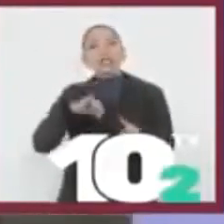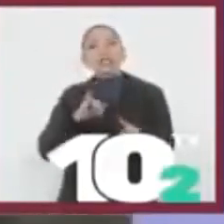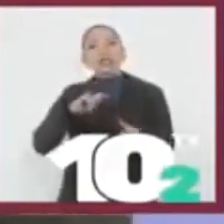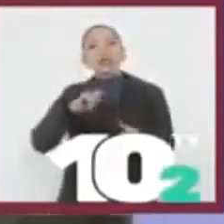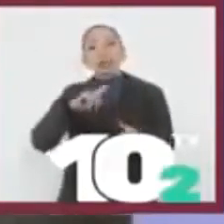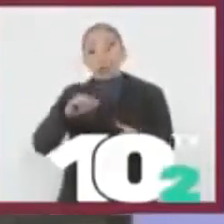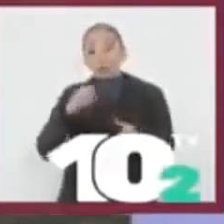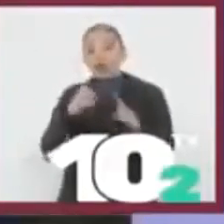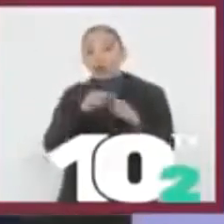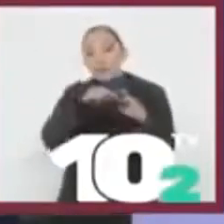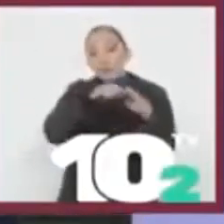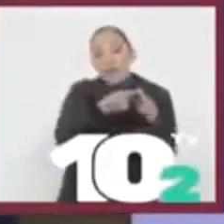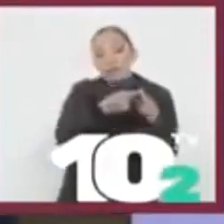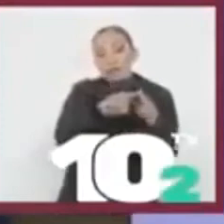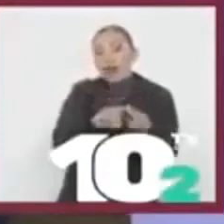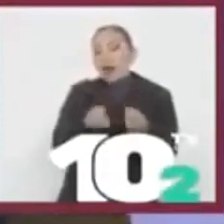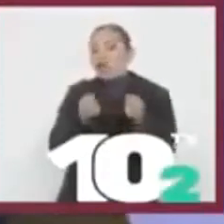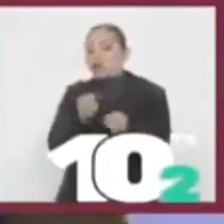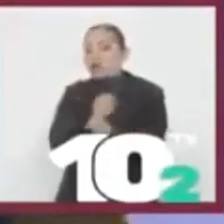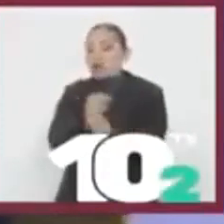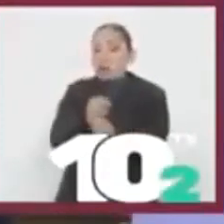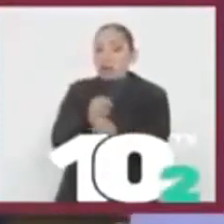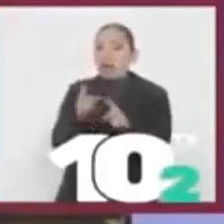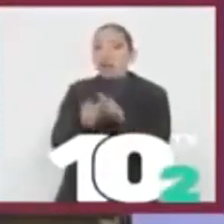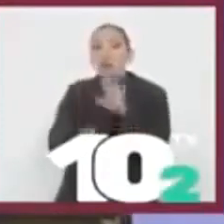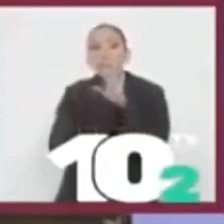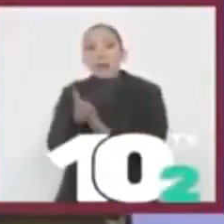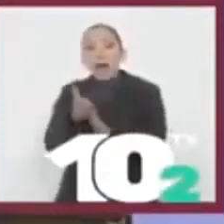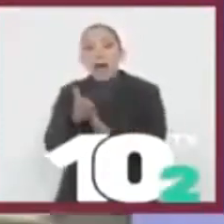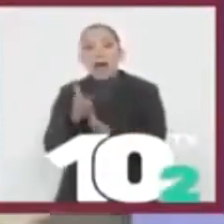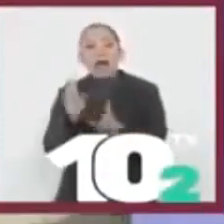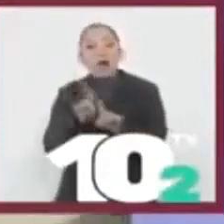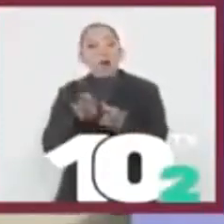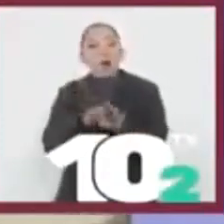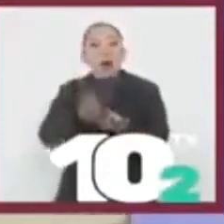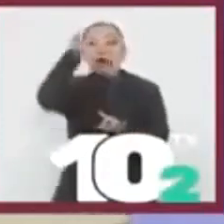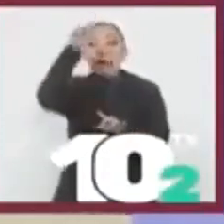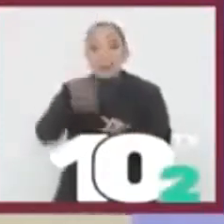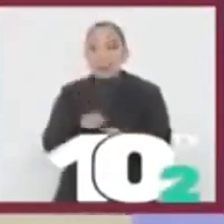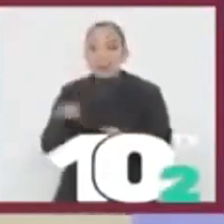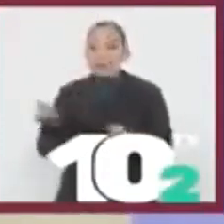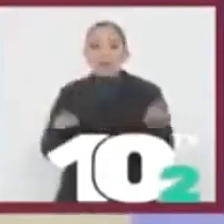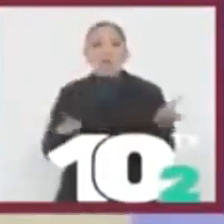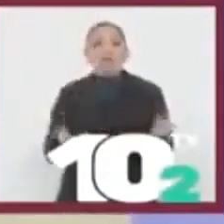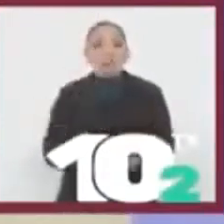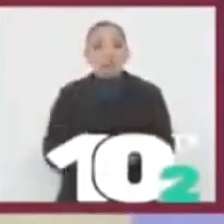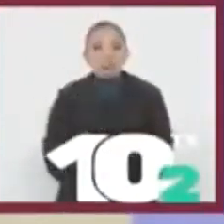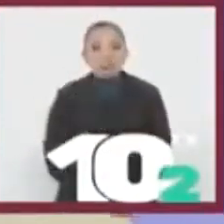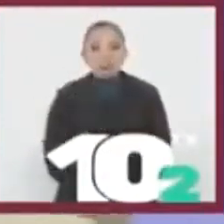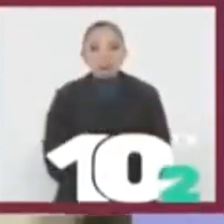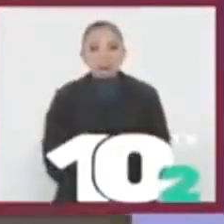sobre el punto de aplicación, la intensidad, la dirección y el sentido de estas.